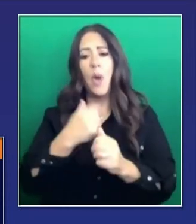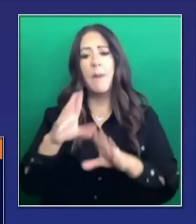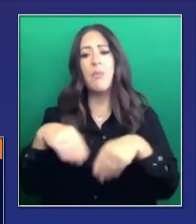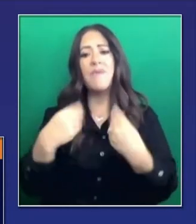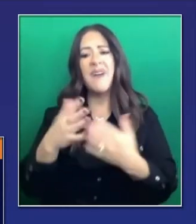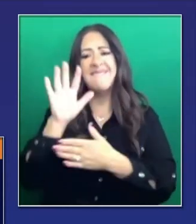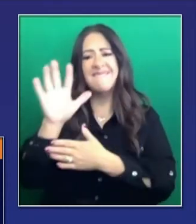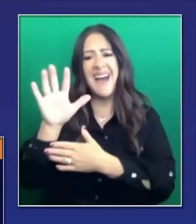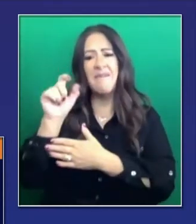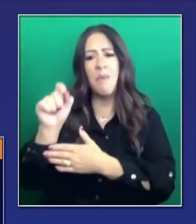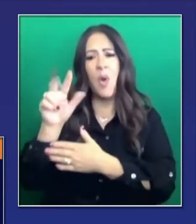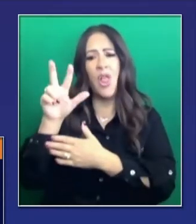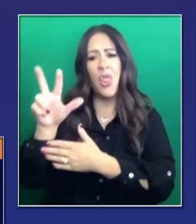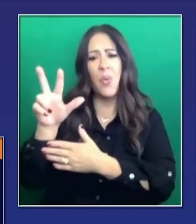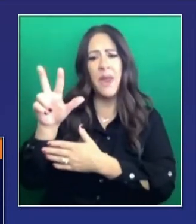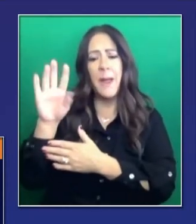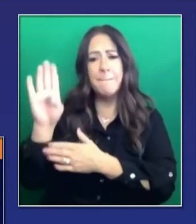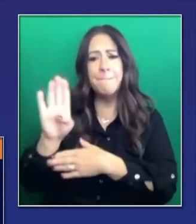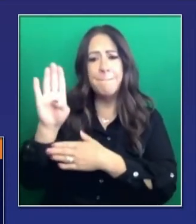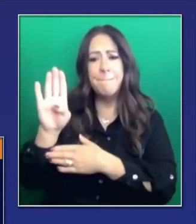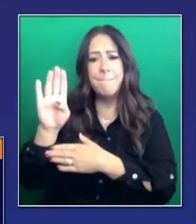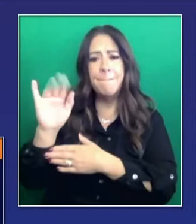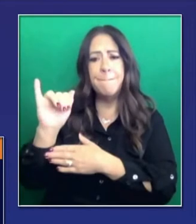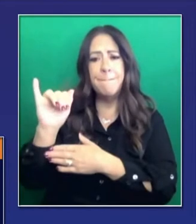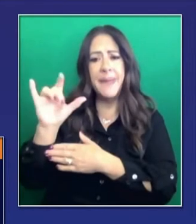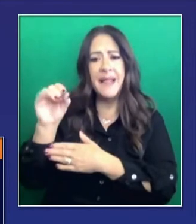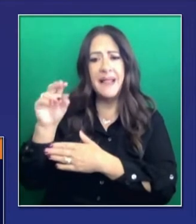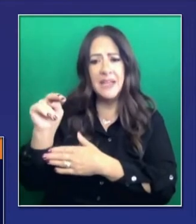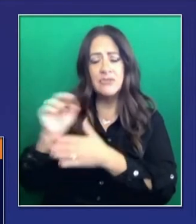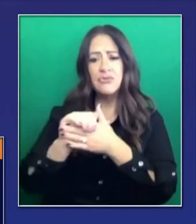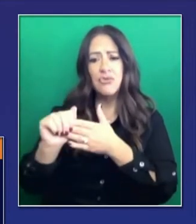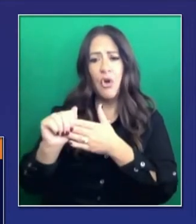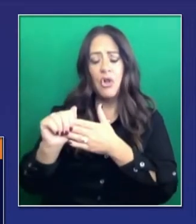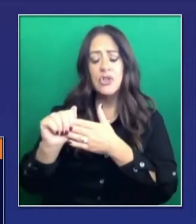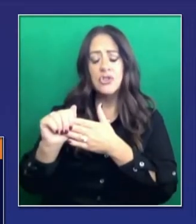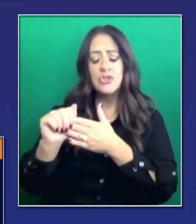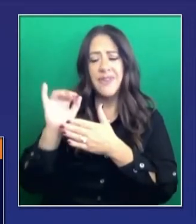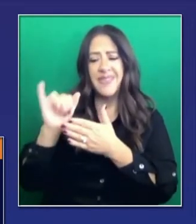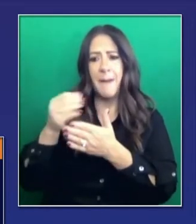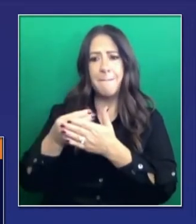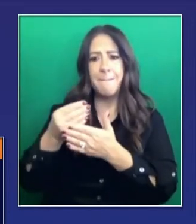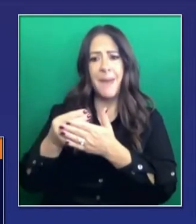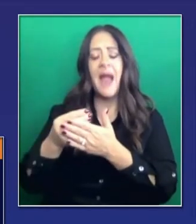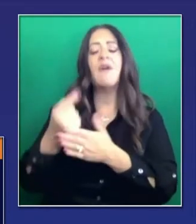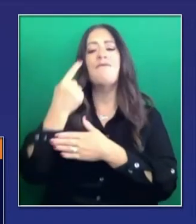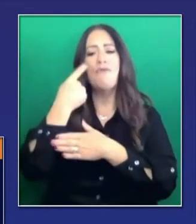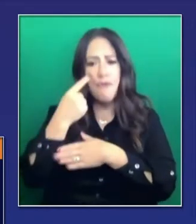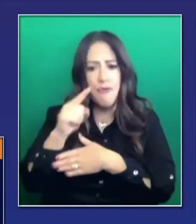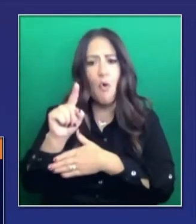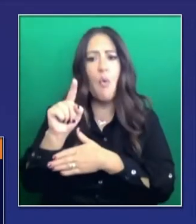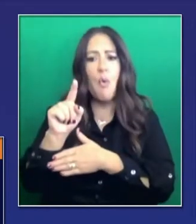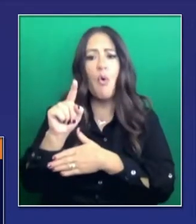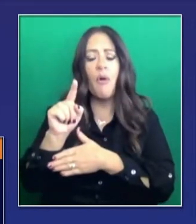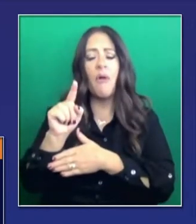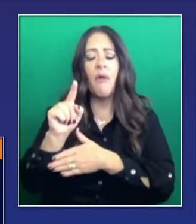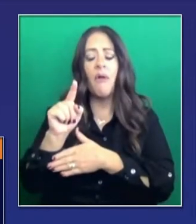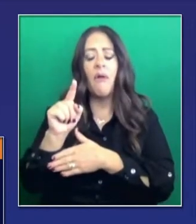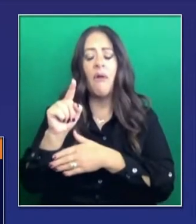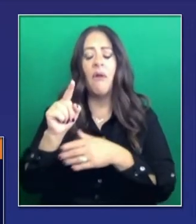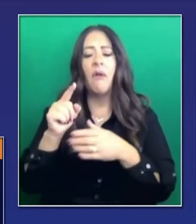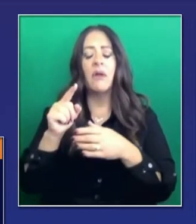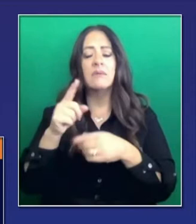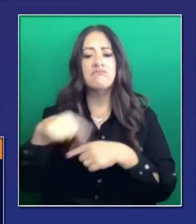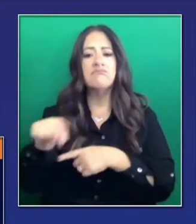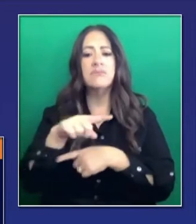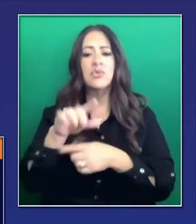millones de dólares fueron aprobados para lo que hemos descrito como, o que hemos avanzado como, dinero con flexibilidad